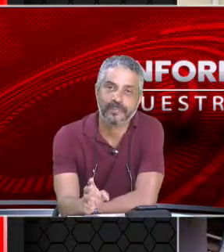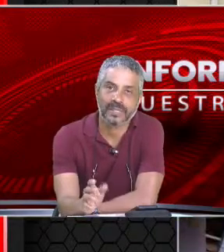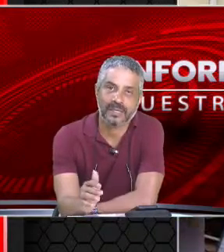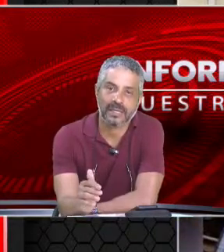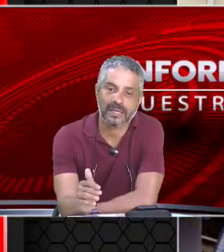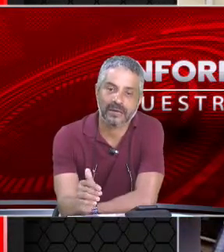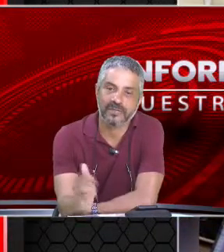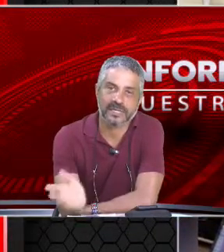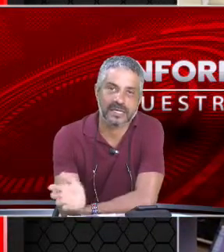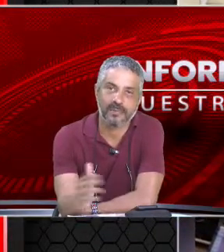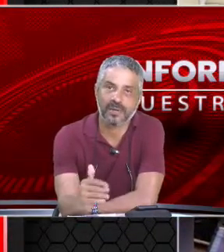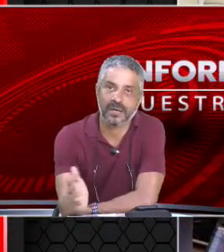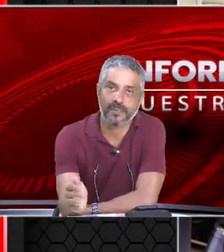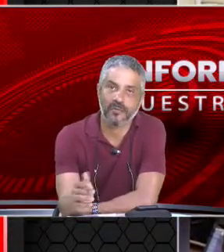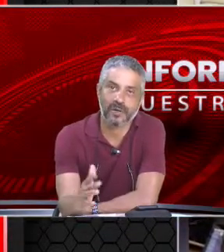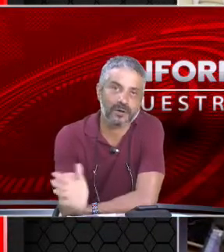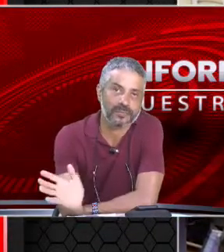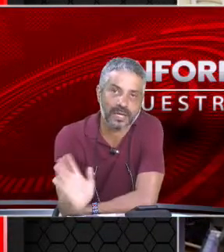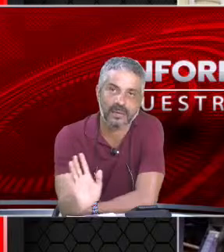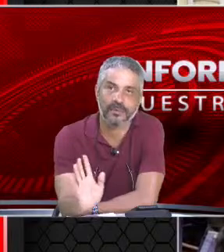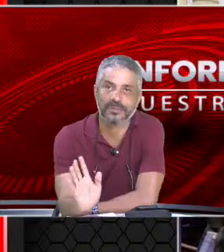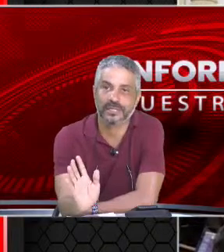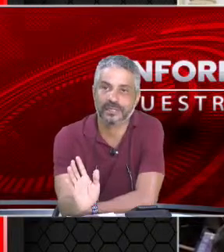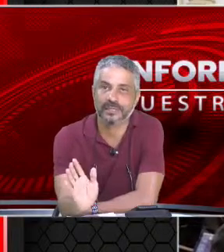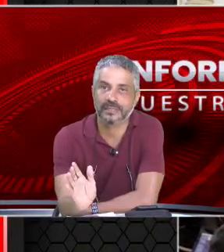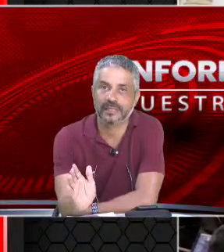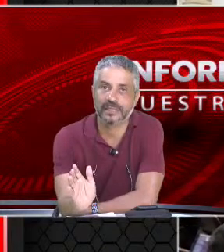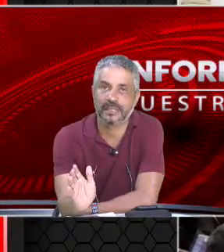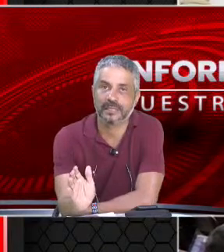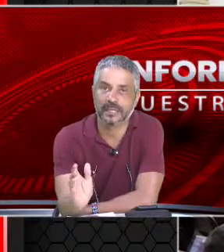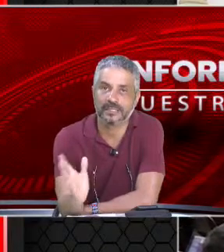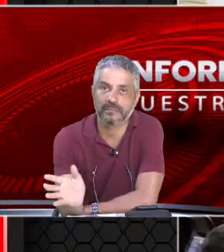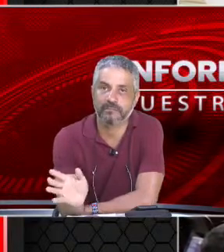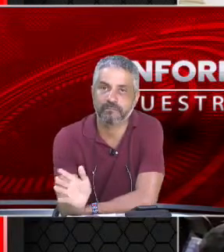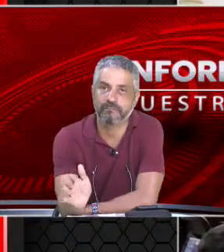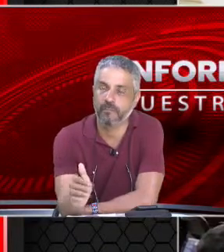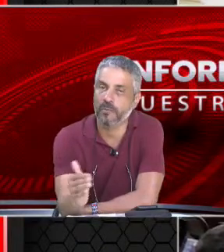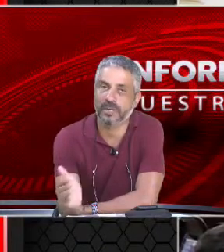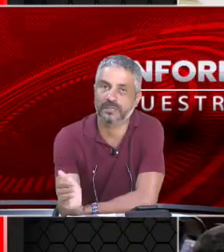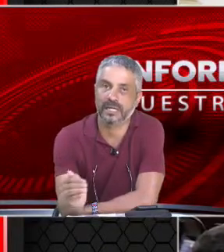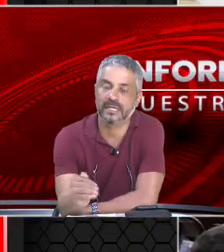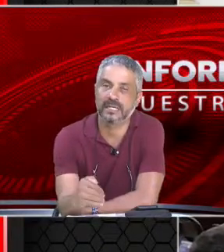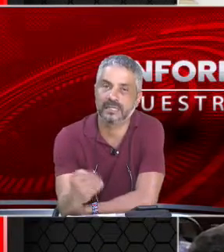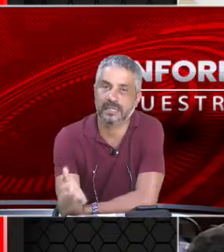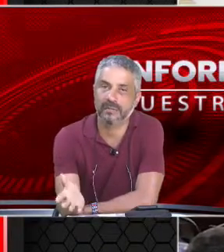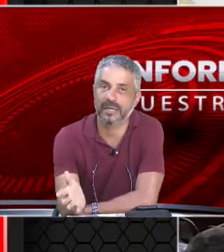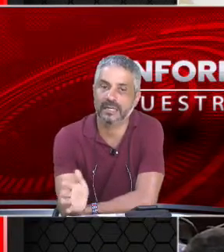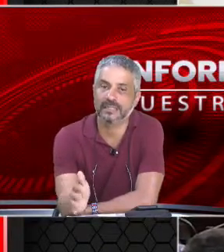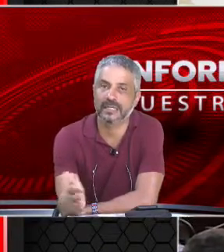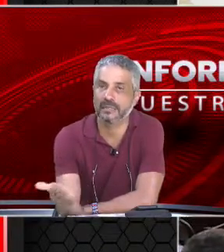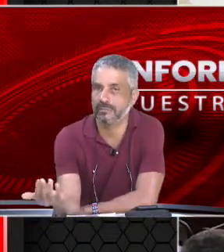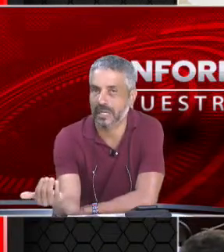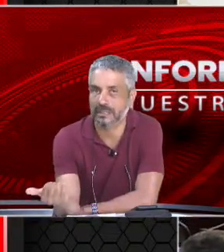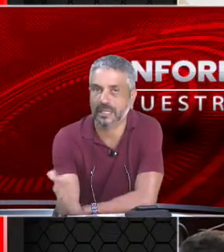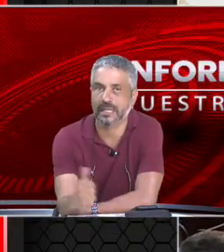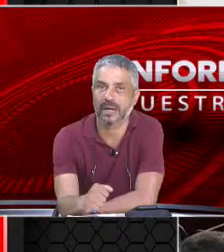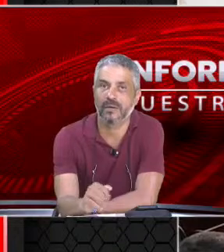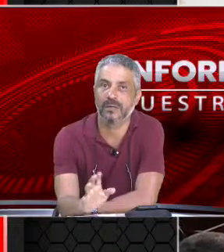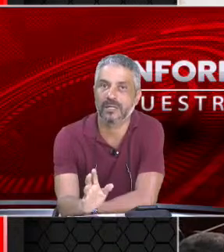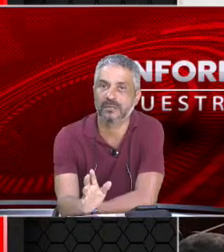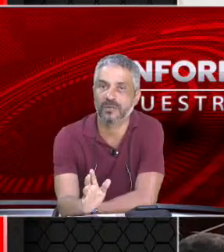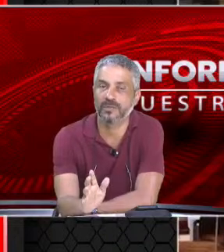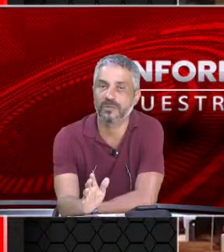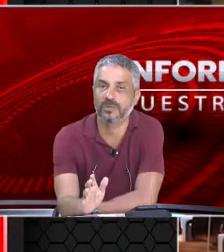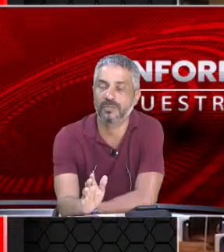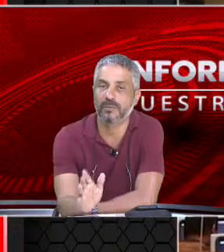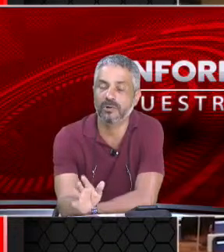recordemos que la fiscalía, por ejemplo, fue cooptada por ciertos intereses muy personales de la extrema derecha, hasta el grado